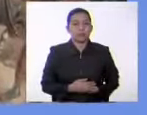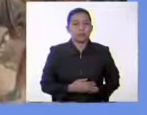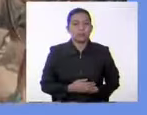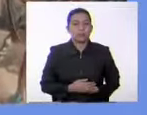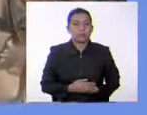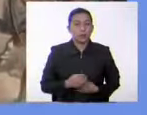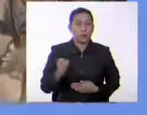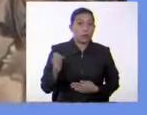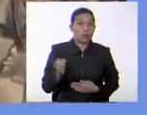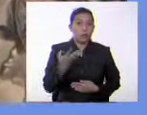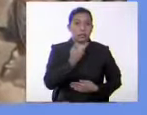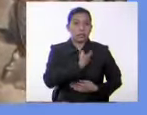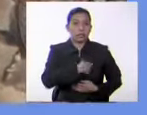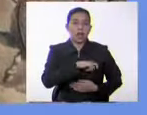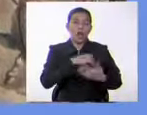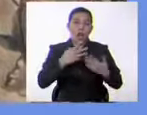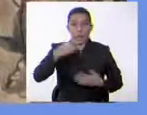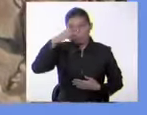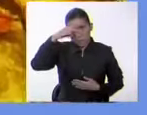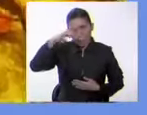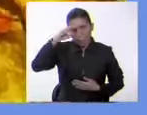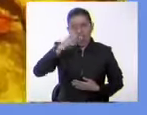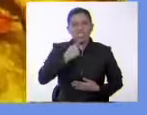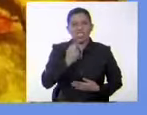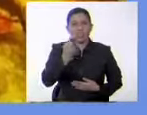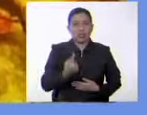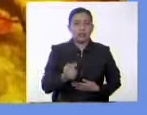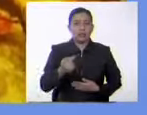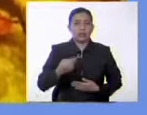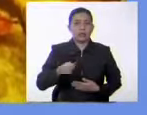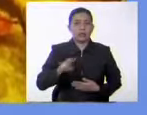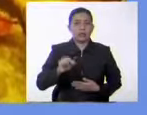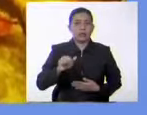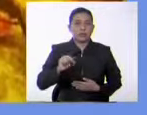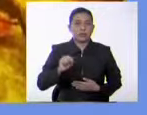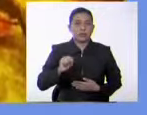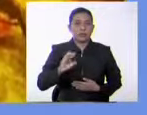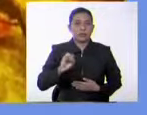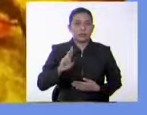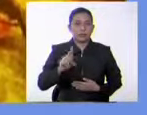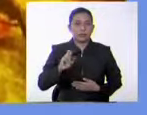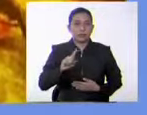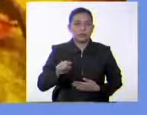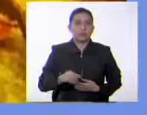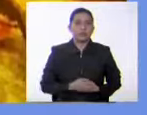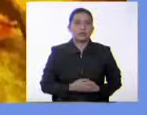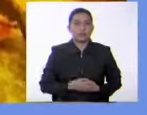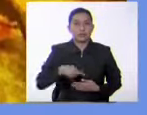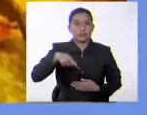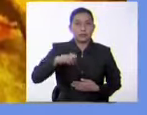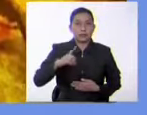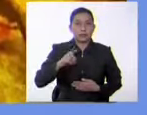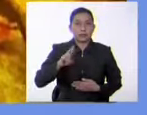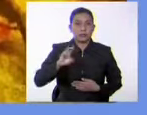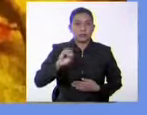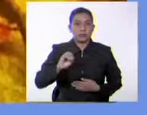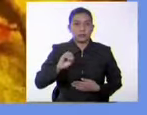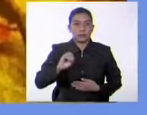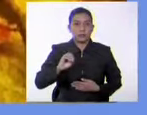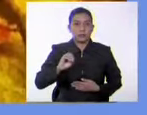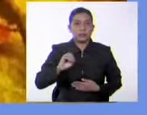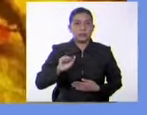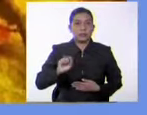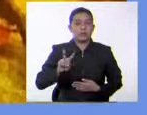en México tenemos a Hernán Cortés. En el sur tenemos a Pedro Arias Dávila, que es conocido como Pedro Arias